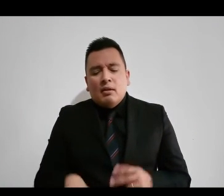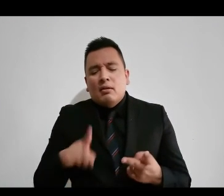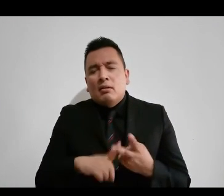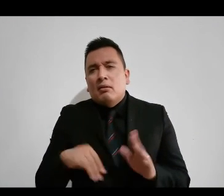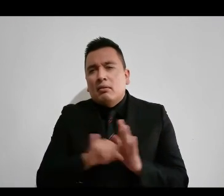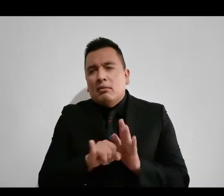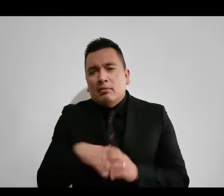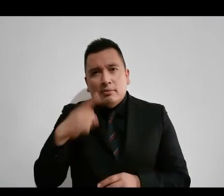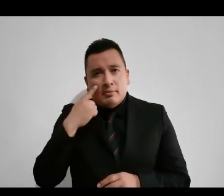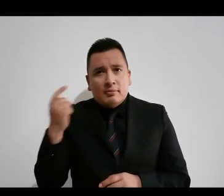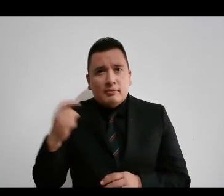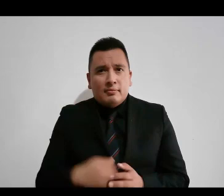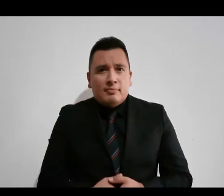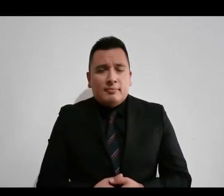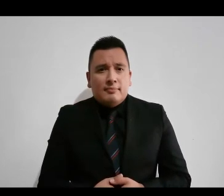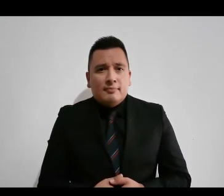IEC, en Instagram,